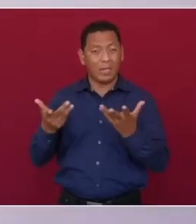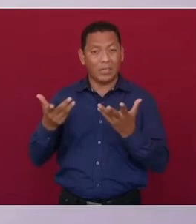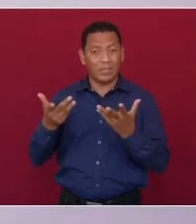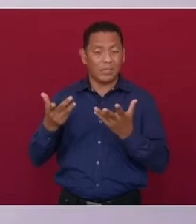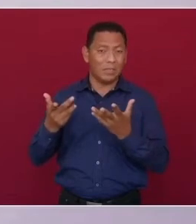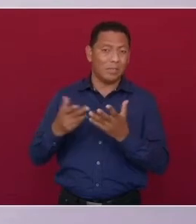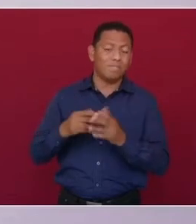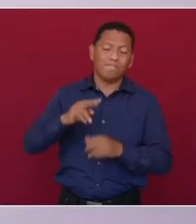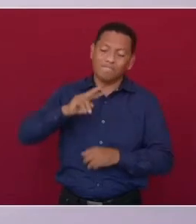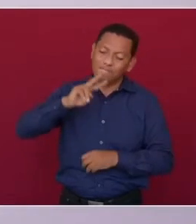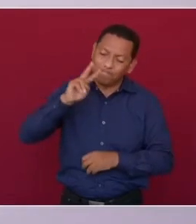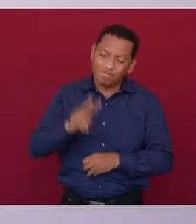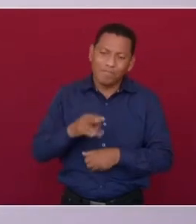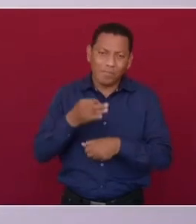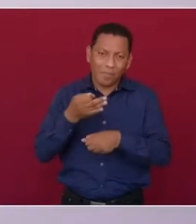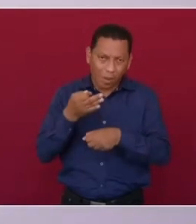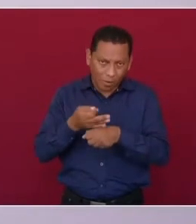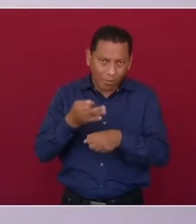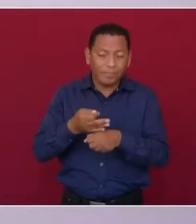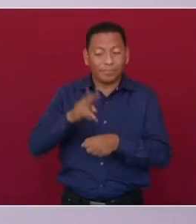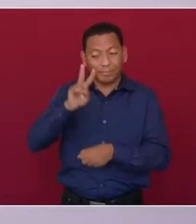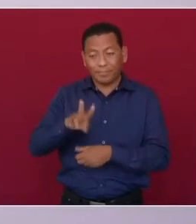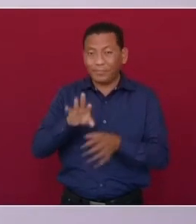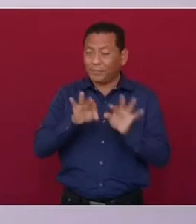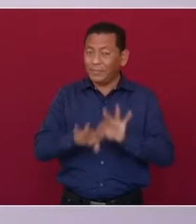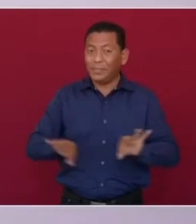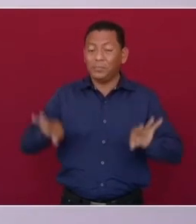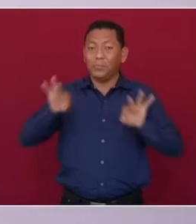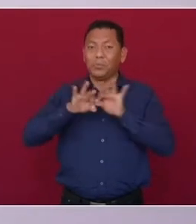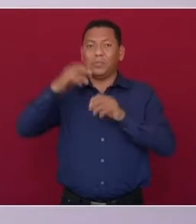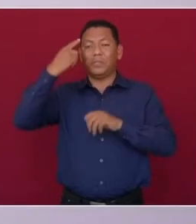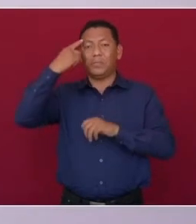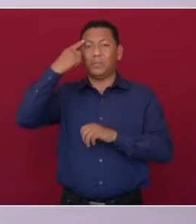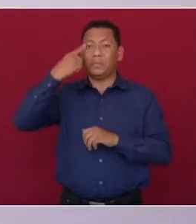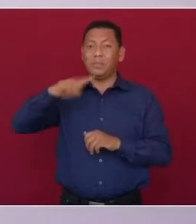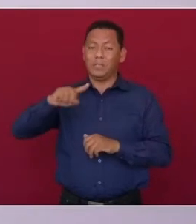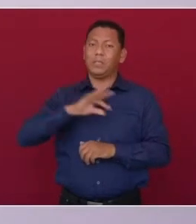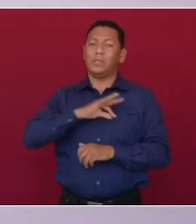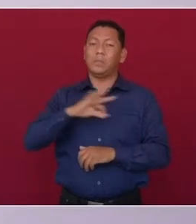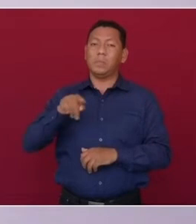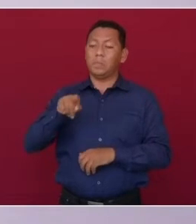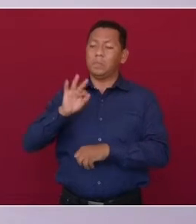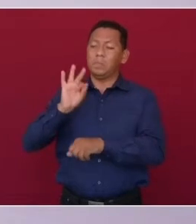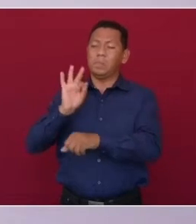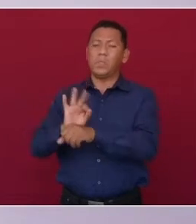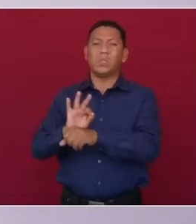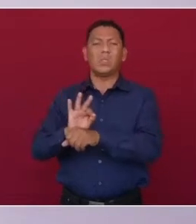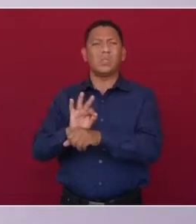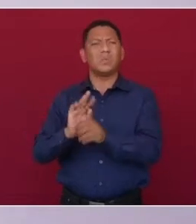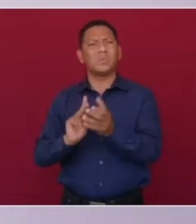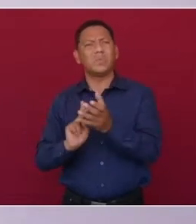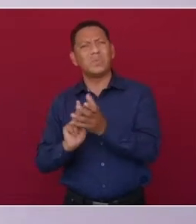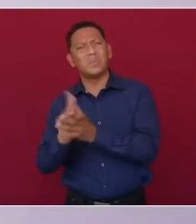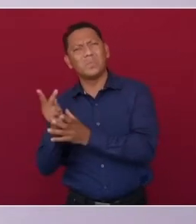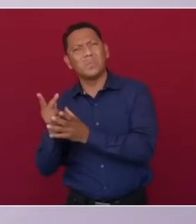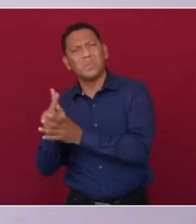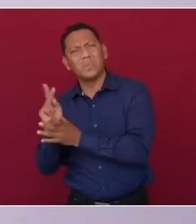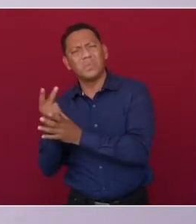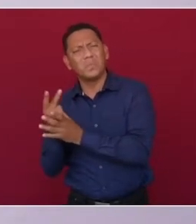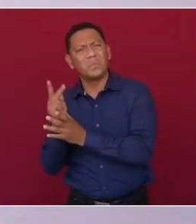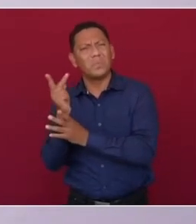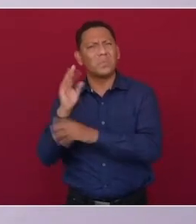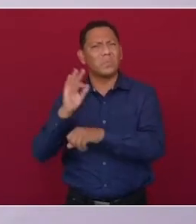las circunstancias actuales es fundamental para garantizar la producción de alimentos y